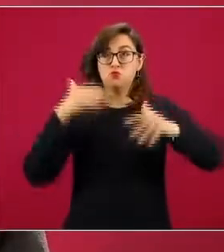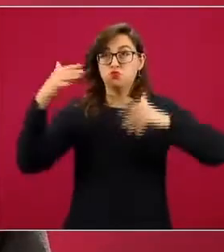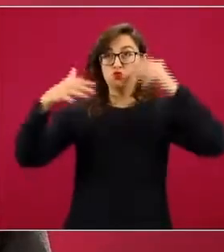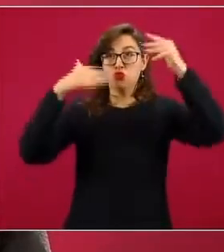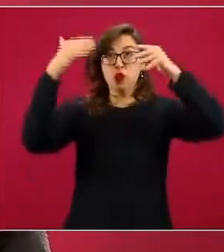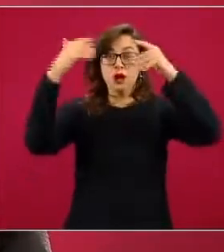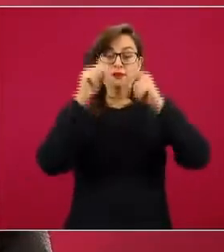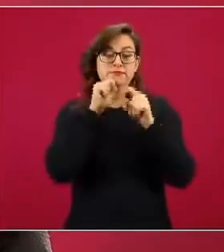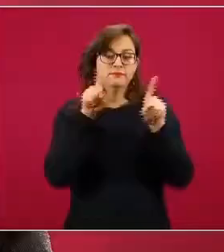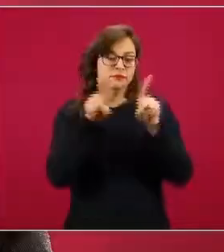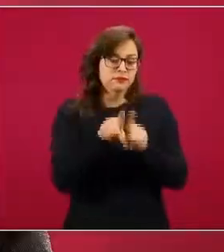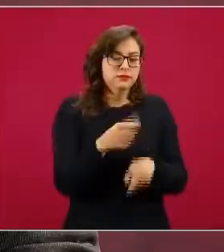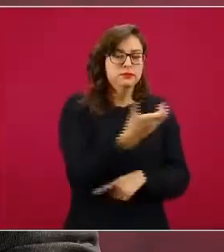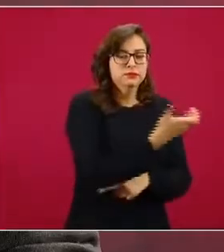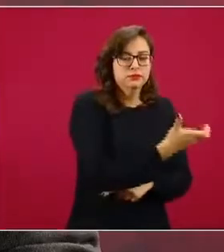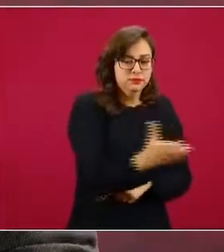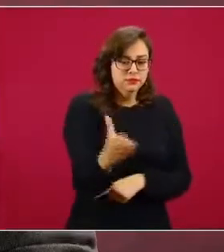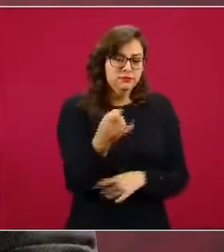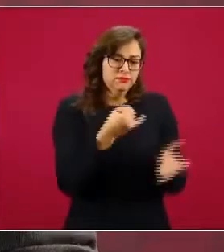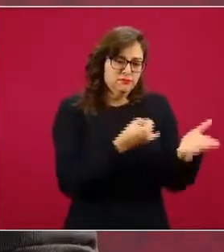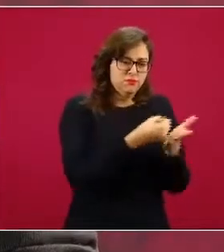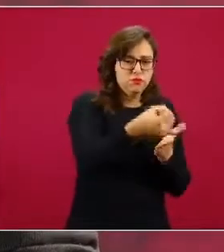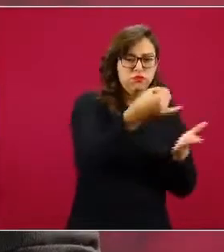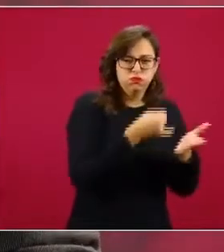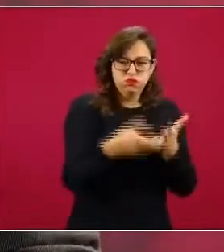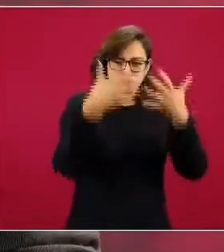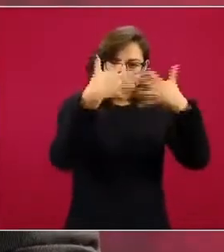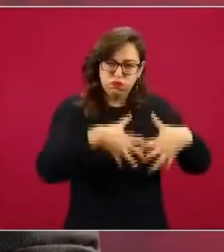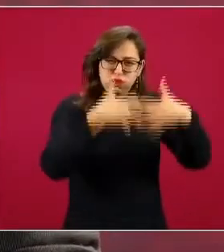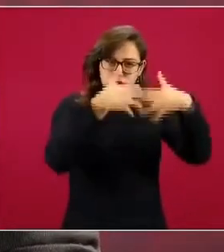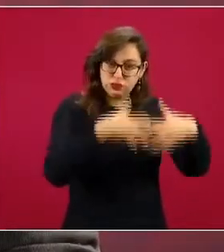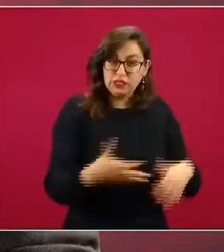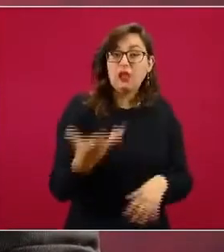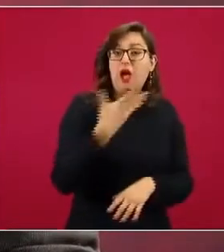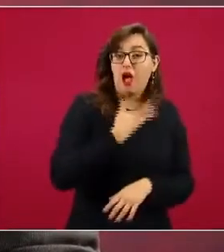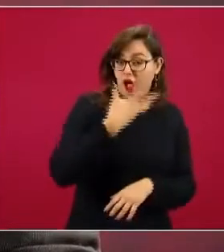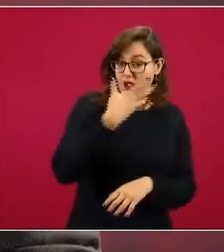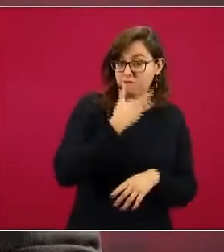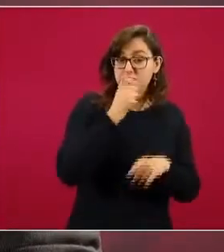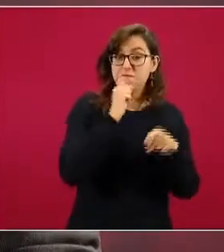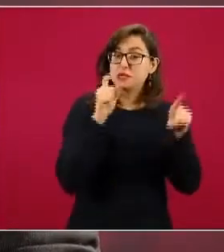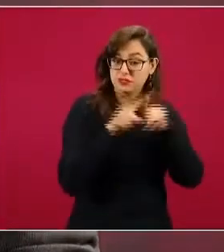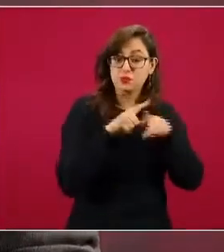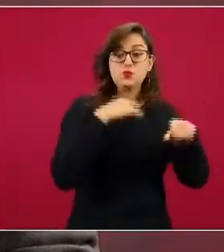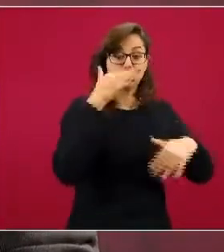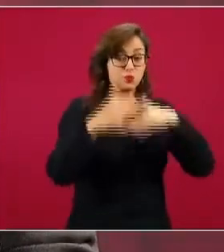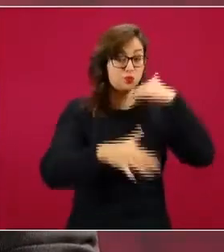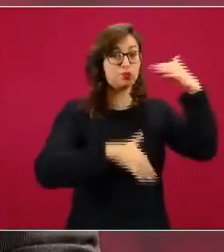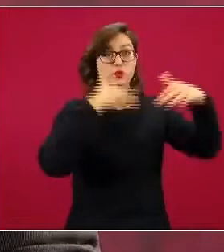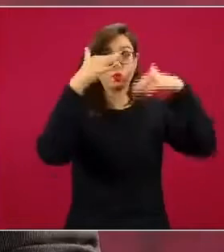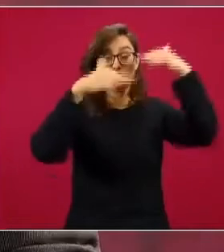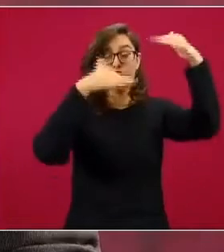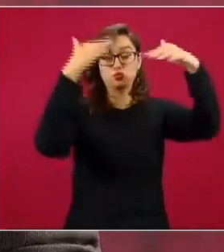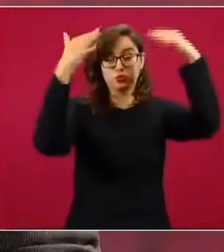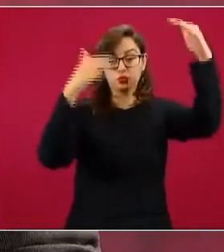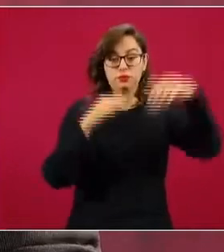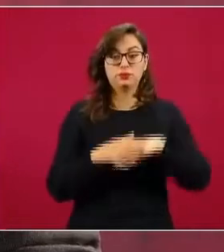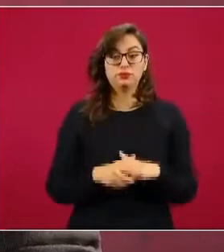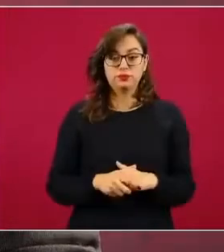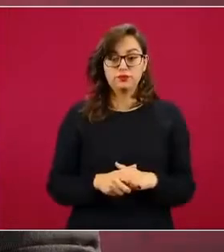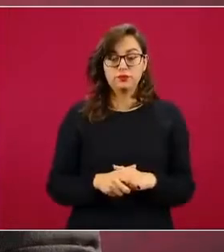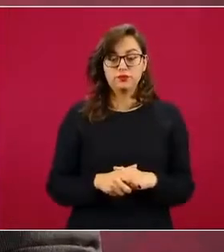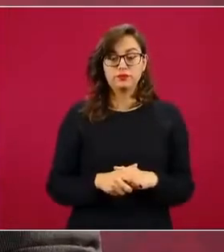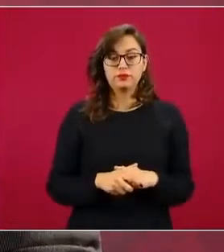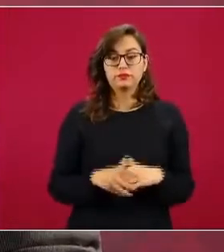en la agricultura intensiva, la agricultura industrial es una fuente importantísima de generación de dióxido de